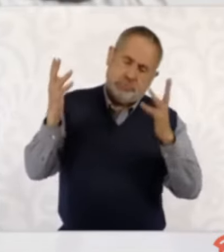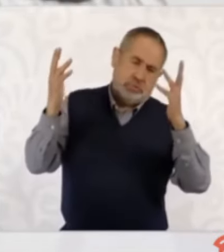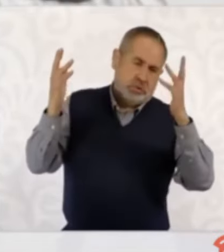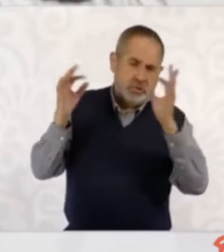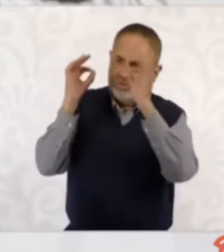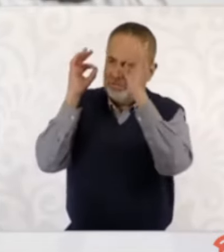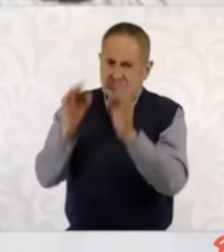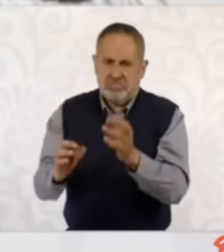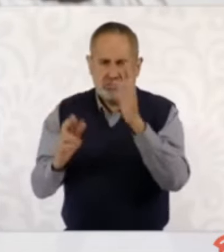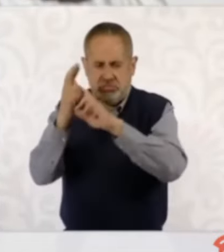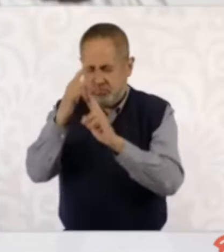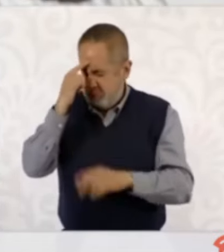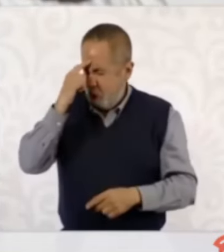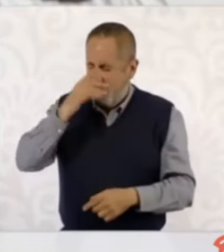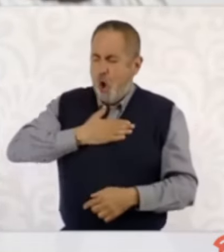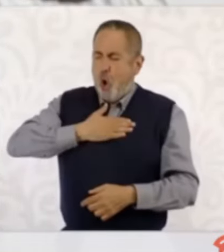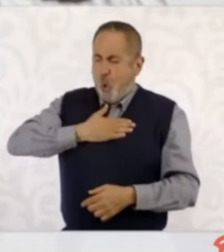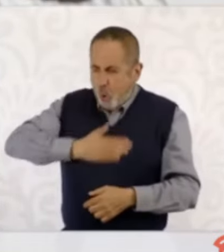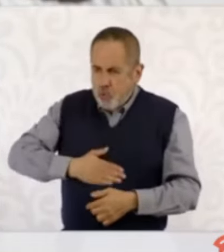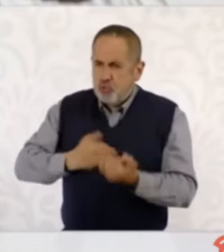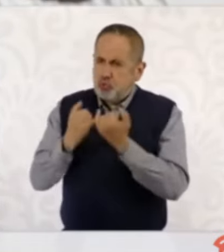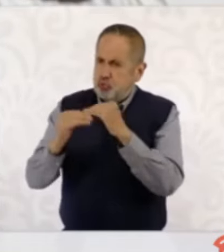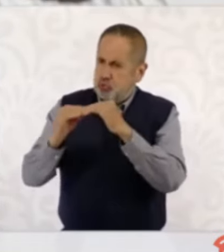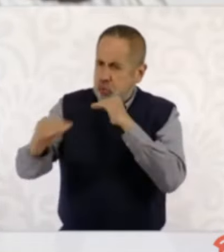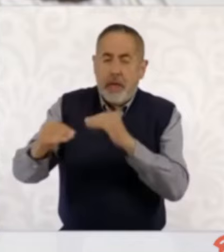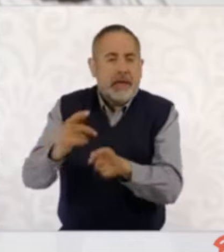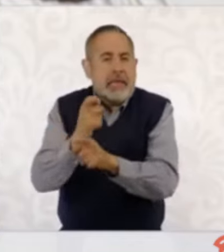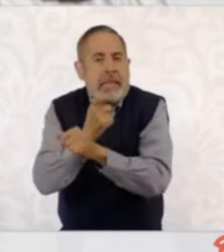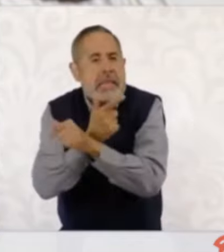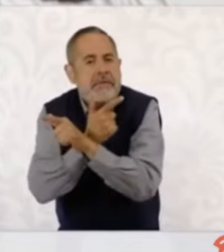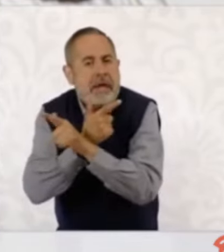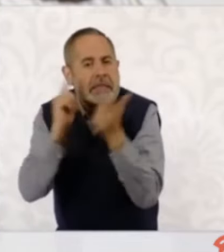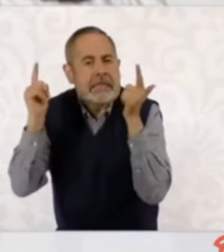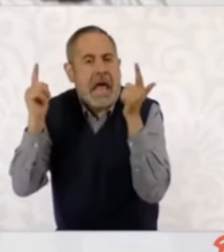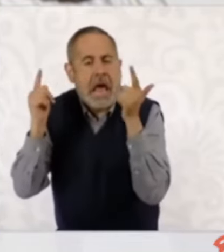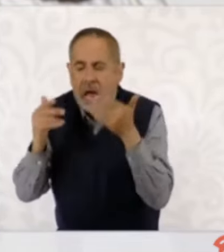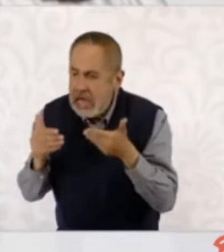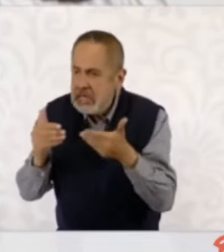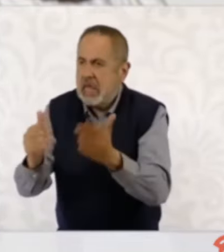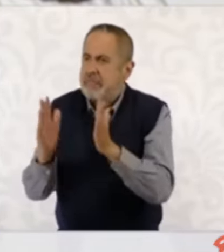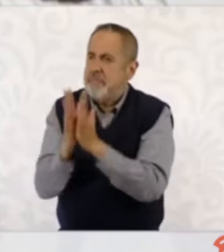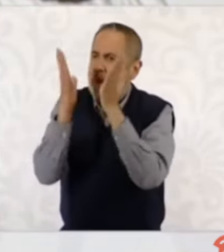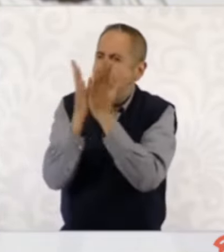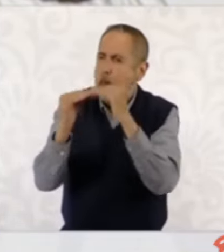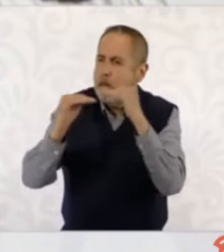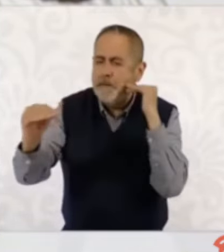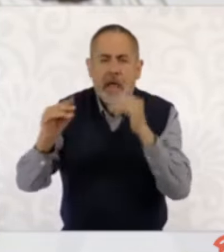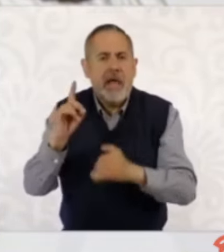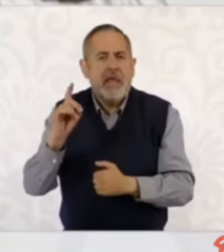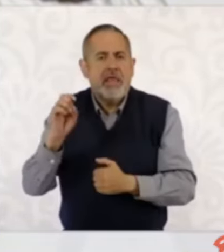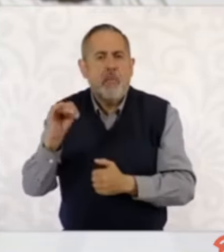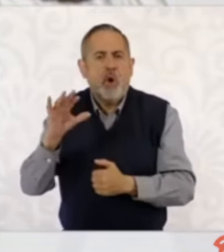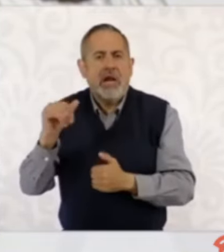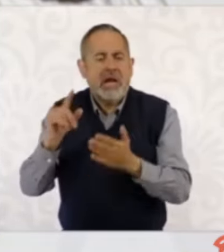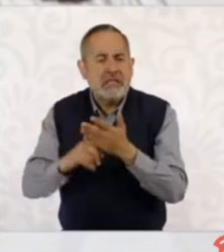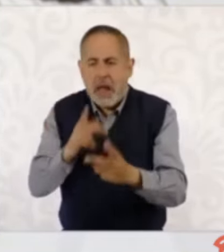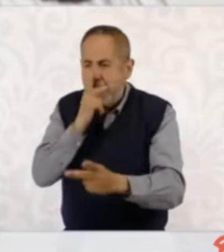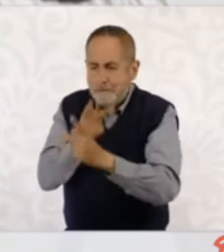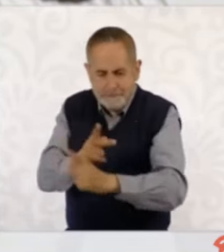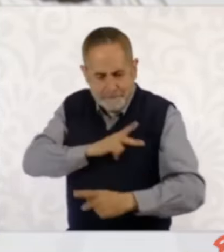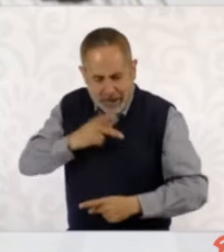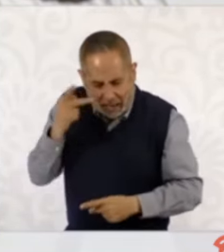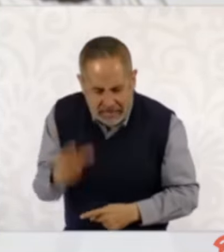no puede haber más sentido de justicia, de libertades, de democracia y de patria y de